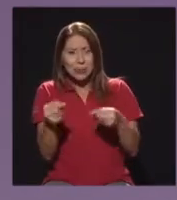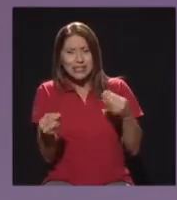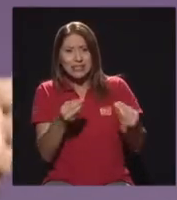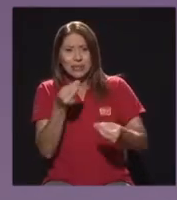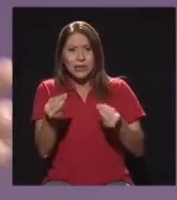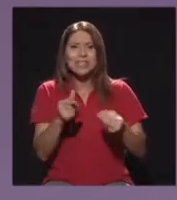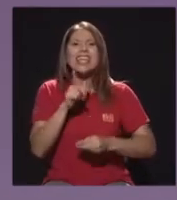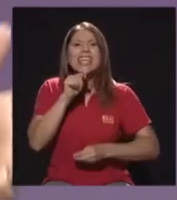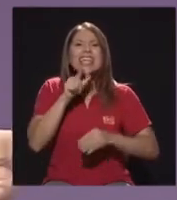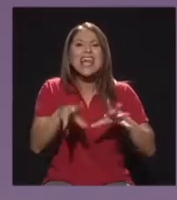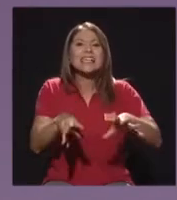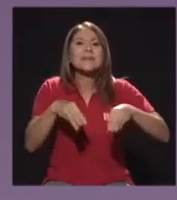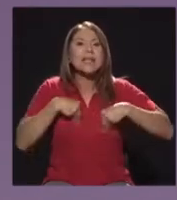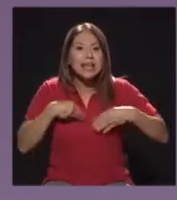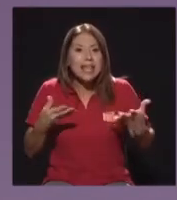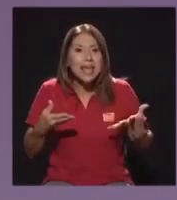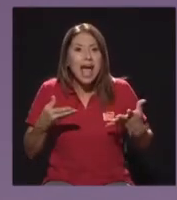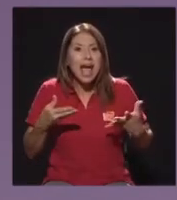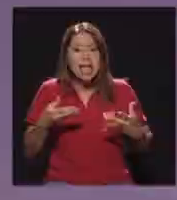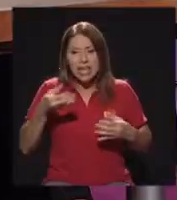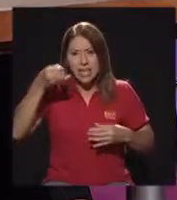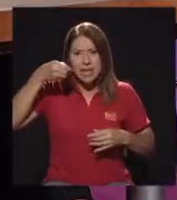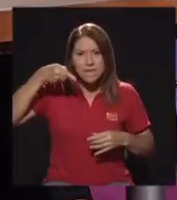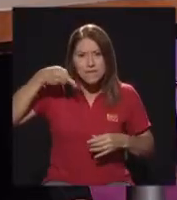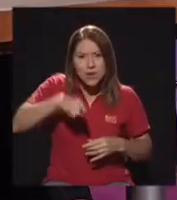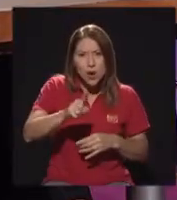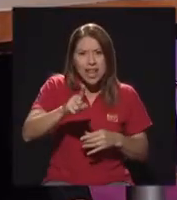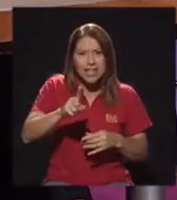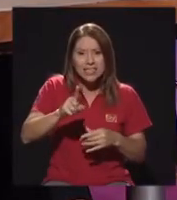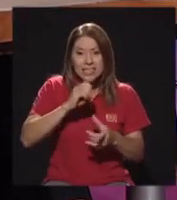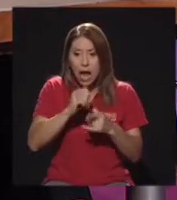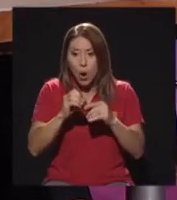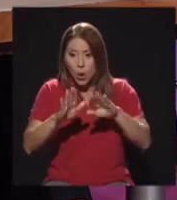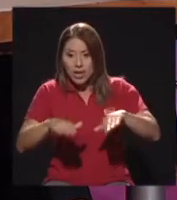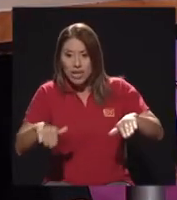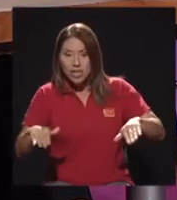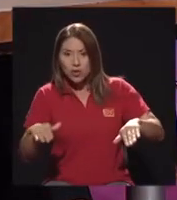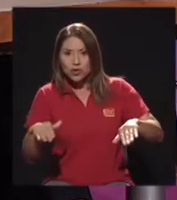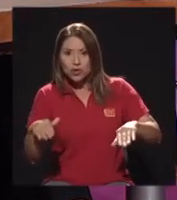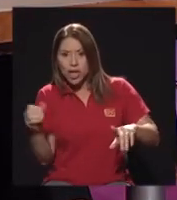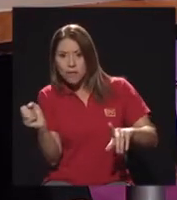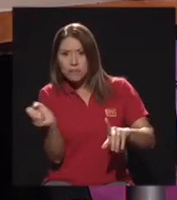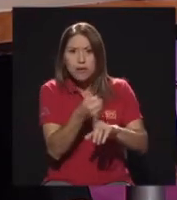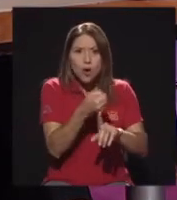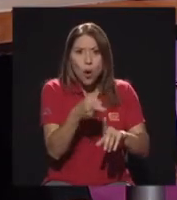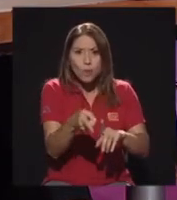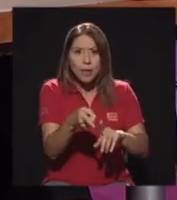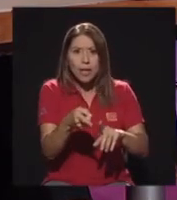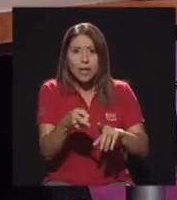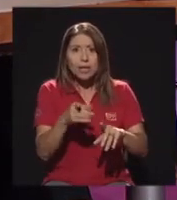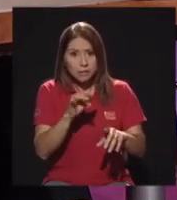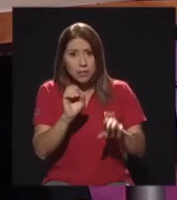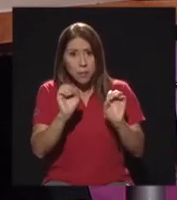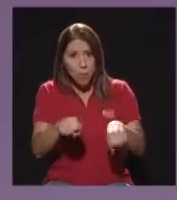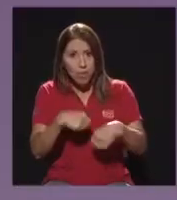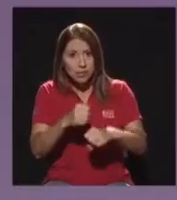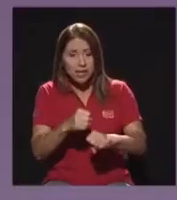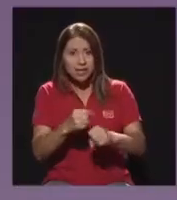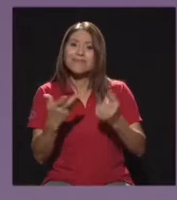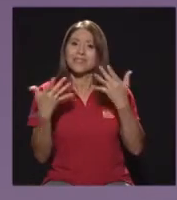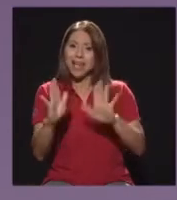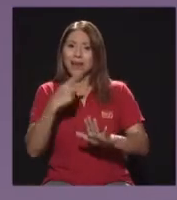la violencia el golpe para los niños y las niñas sea un recurso válido cuando ya tenemos una legislación que condena